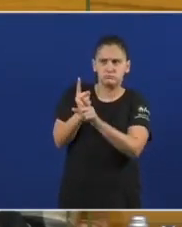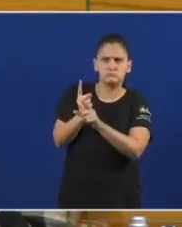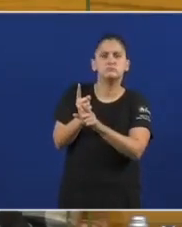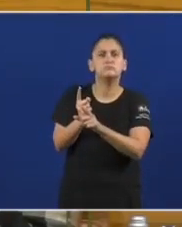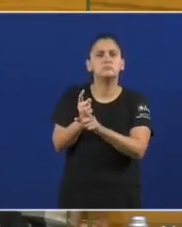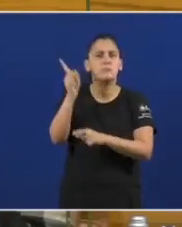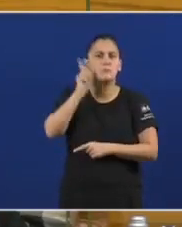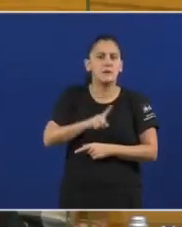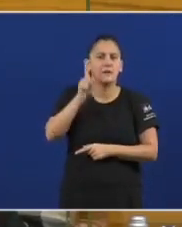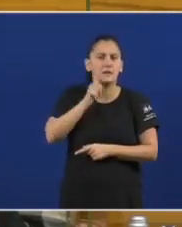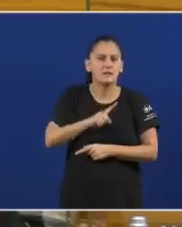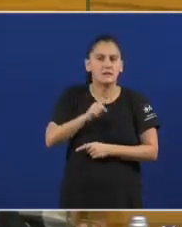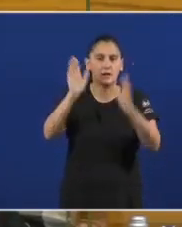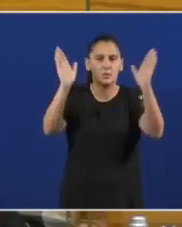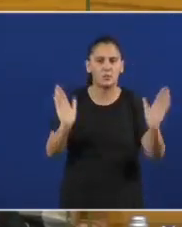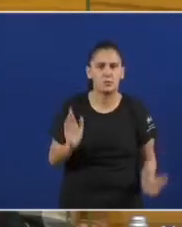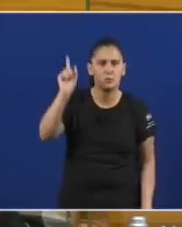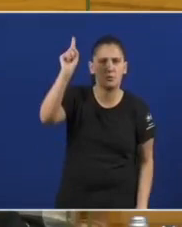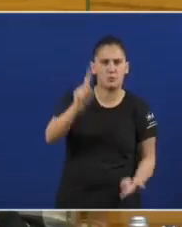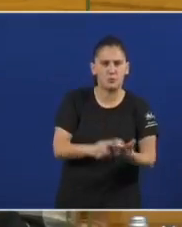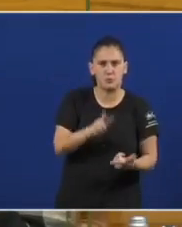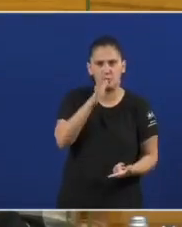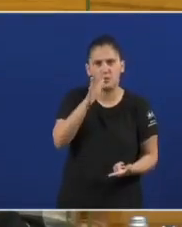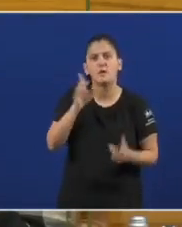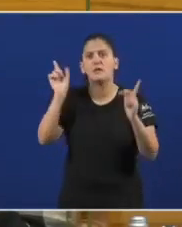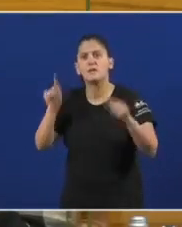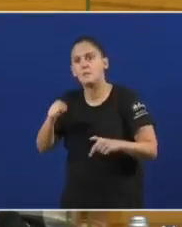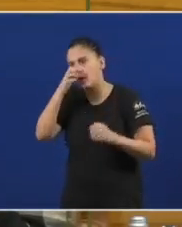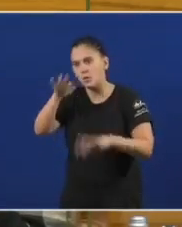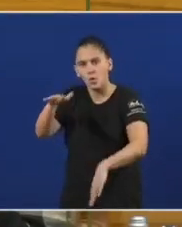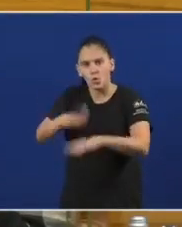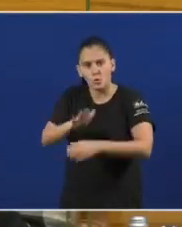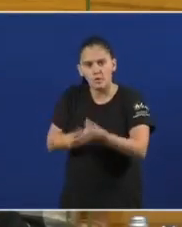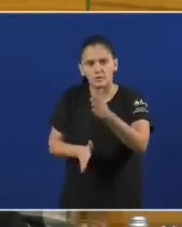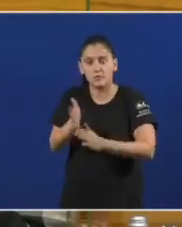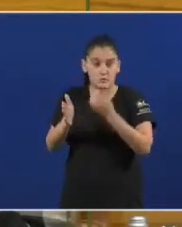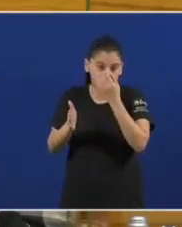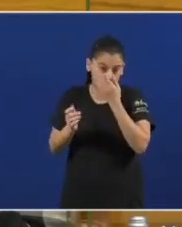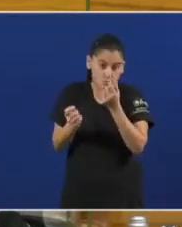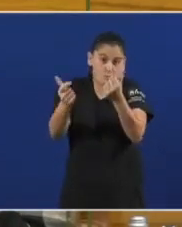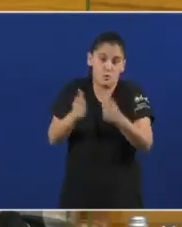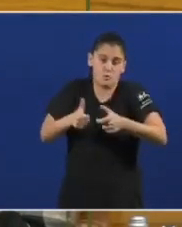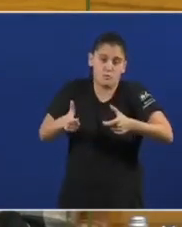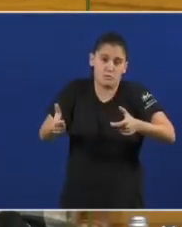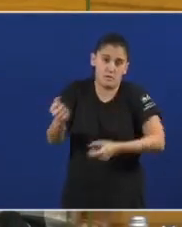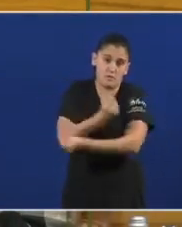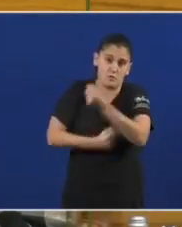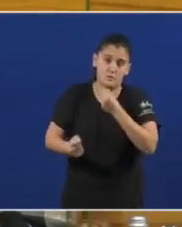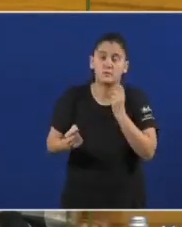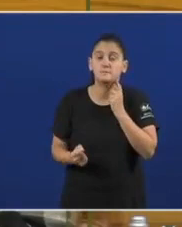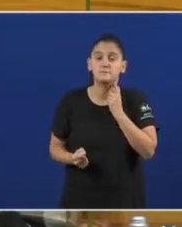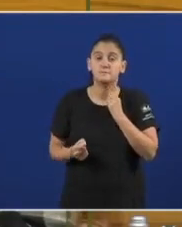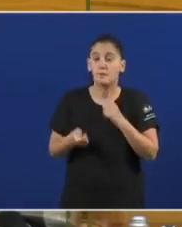baleirado dos encoros. Feijóo culpa a industria do baixo crecemento económico.